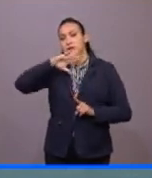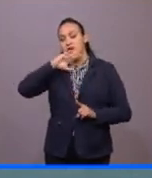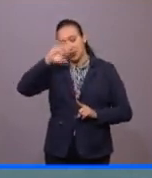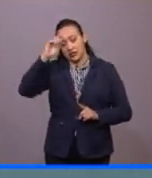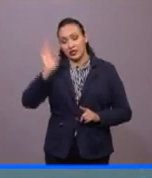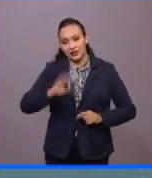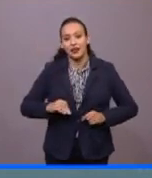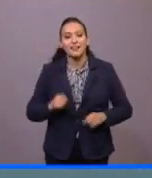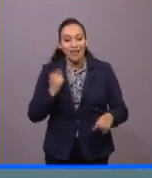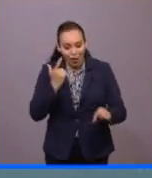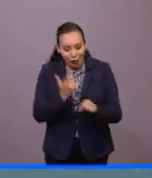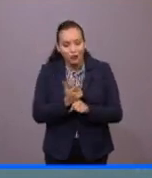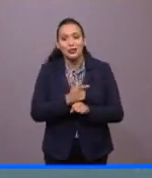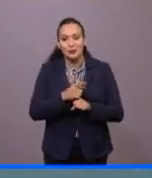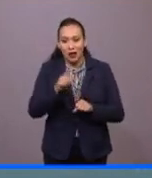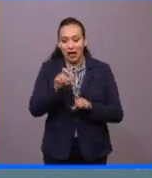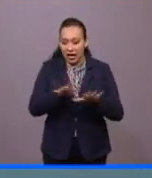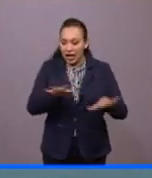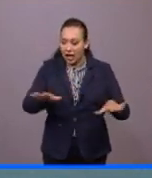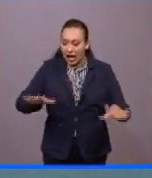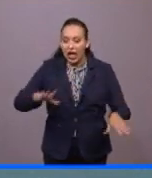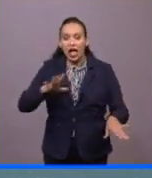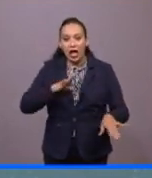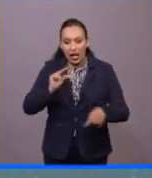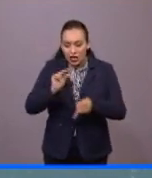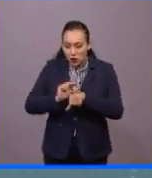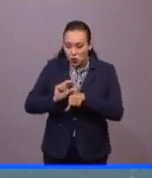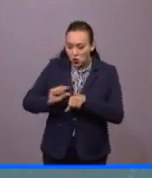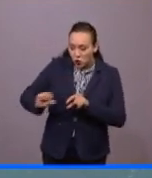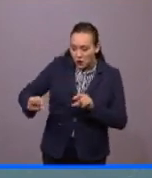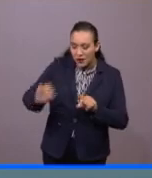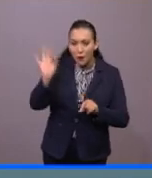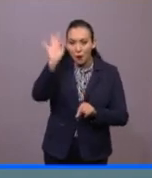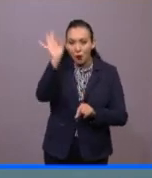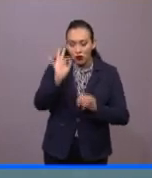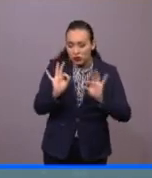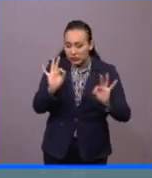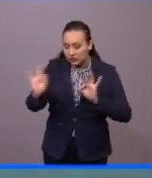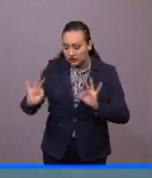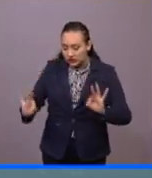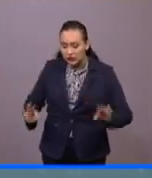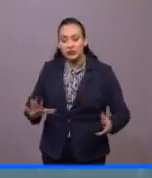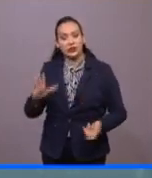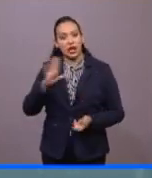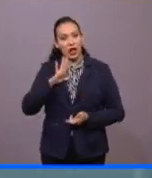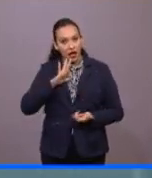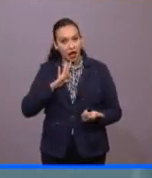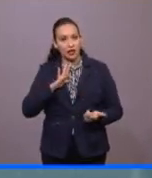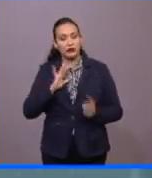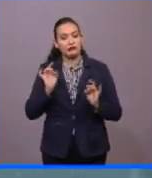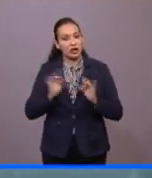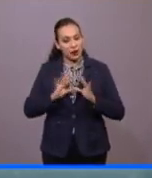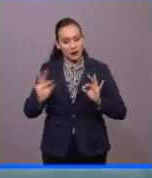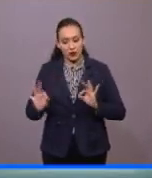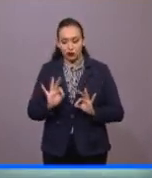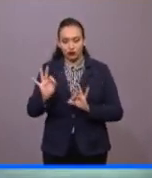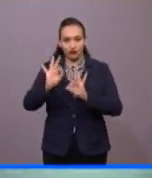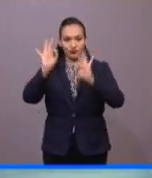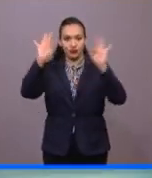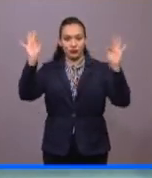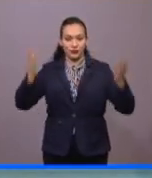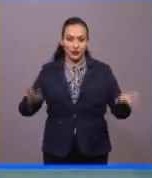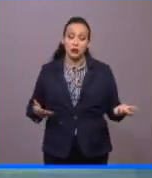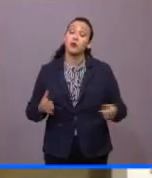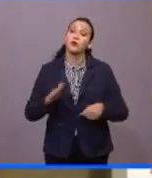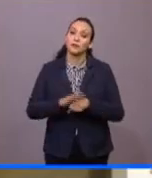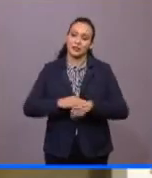de huevecillos en la Ciudad de México, ya de moscos que se están reproduciendo acá, porque las condiciones de temperatura y humedad están